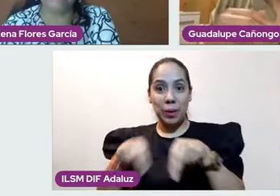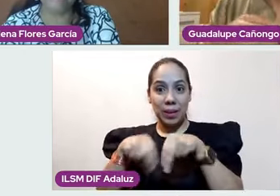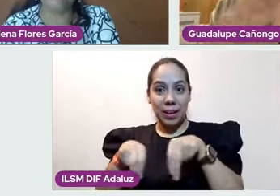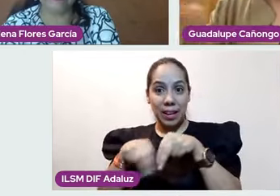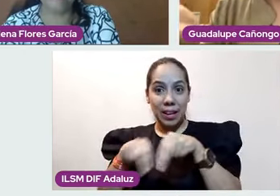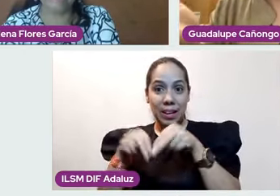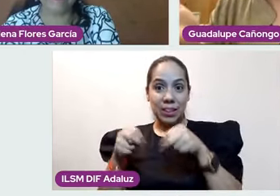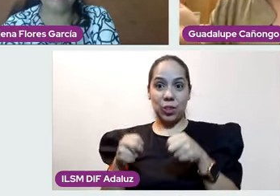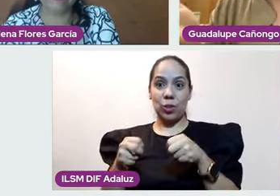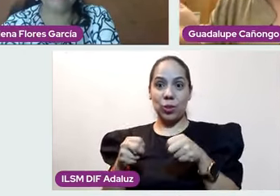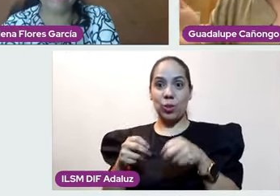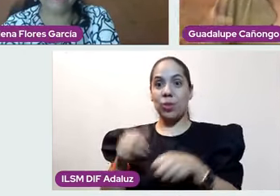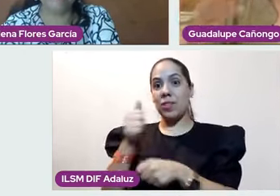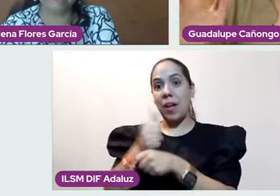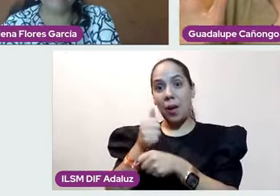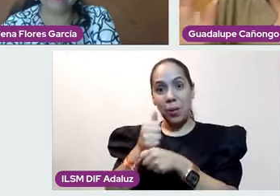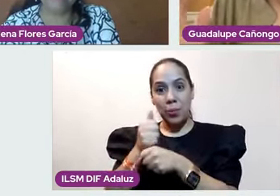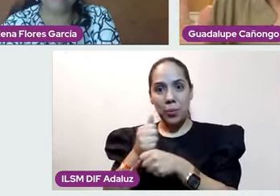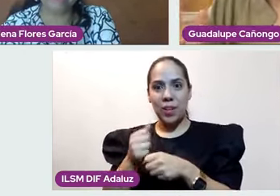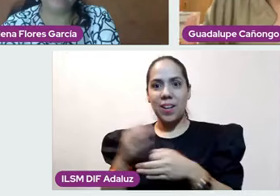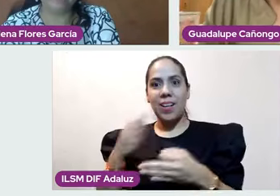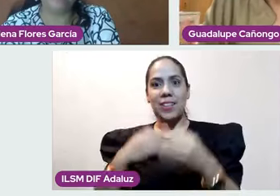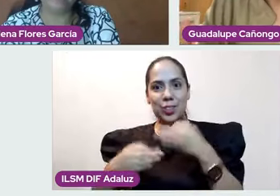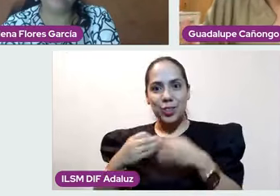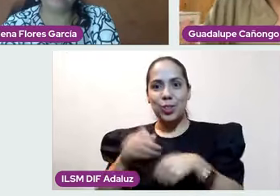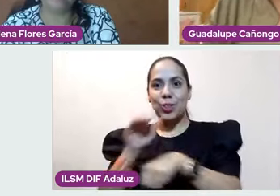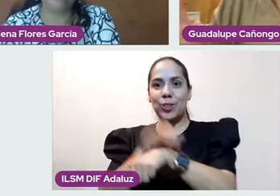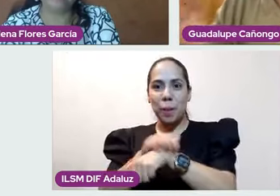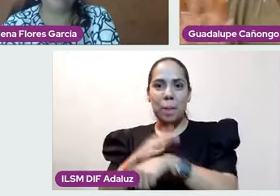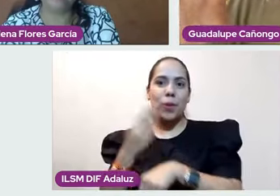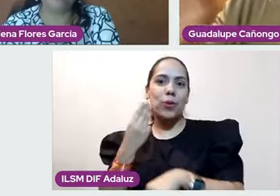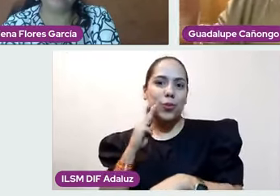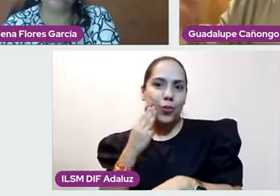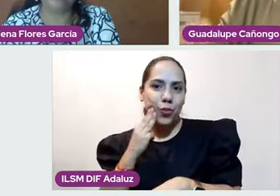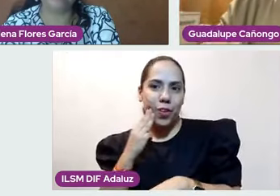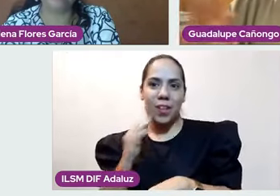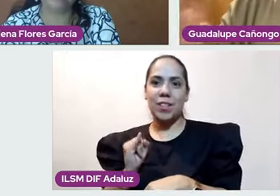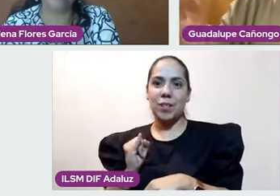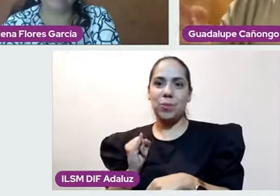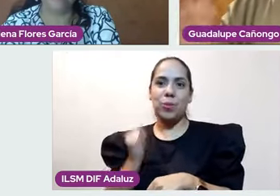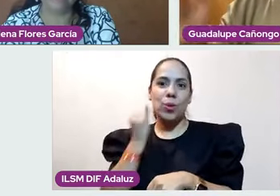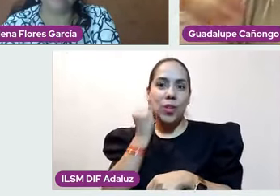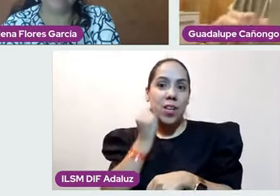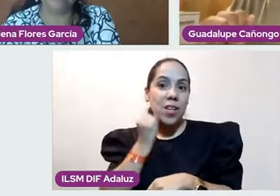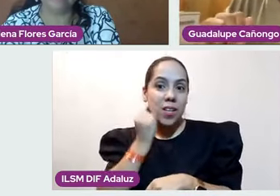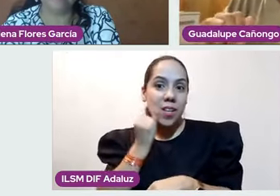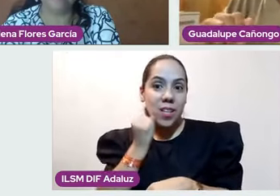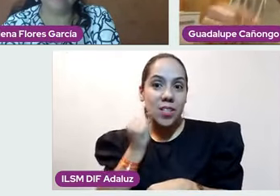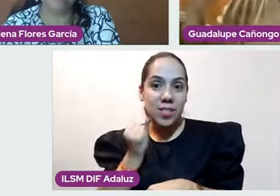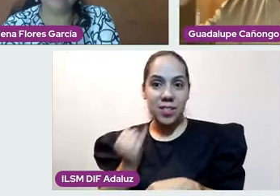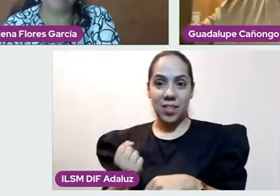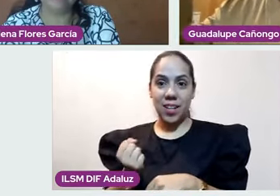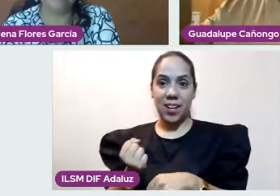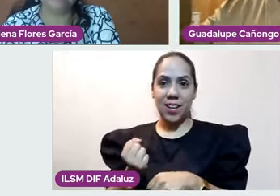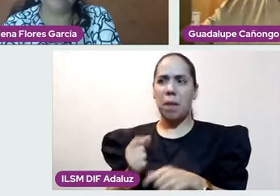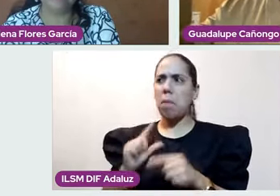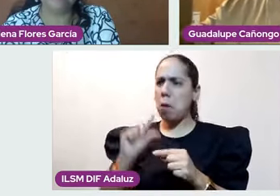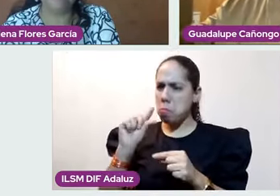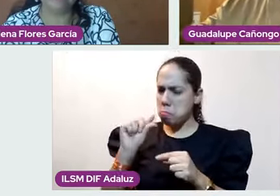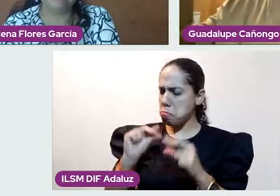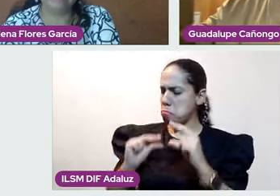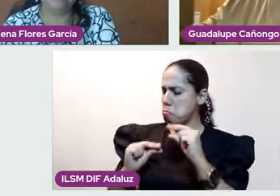o lo que sea, ¿no? Con sus limitaciones, va despacito, lo que sea, pero ahí está. Y